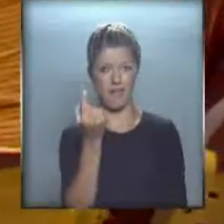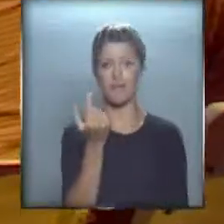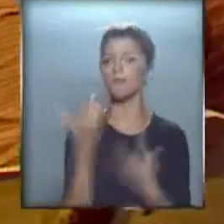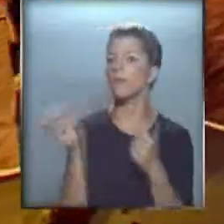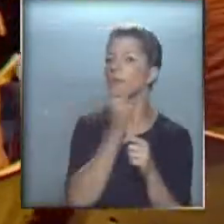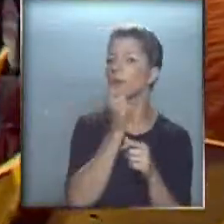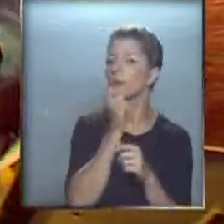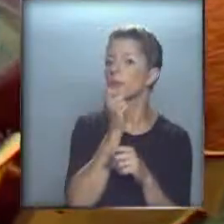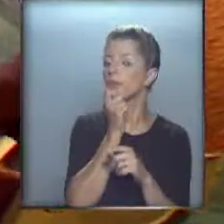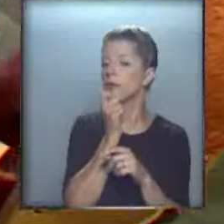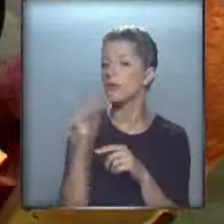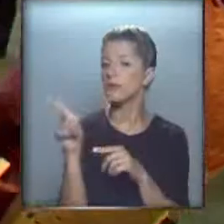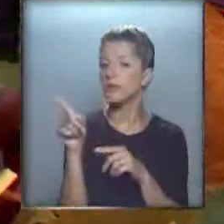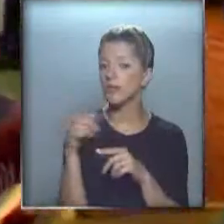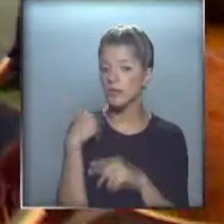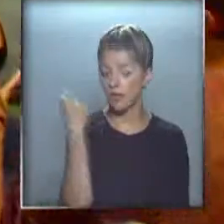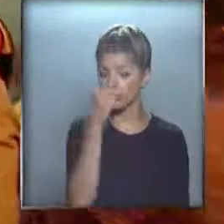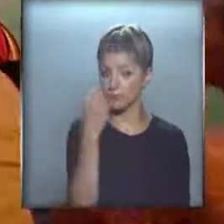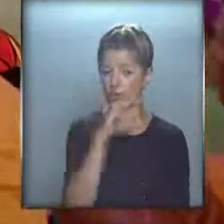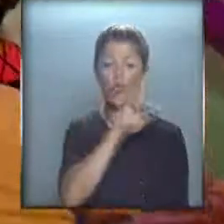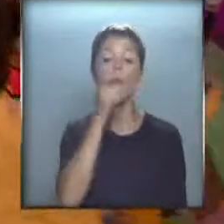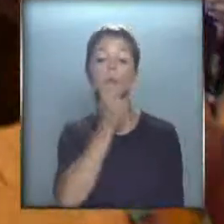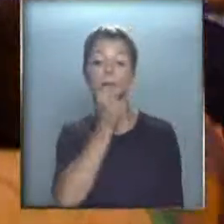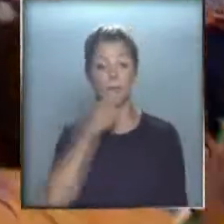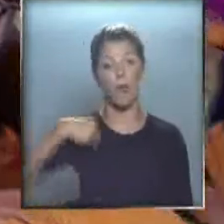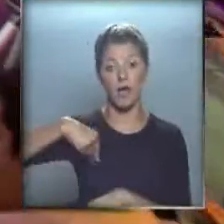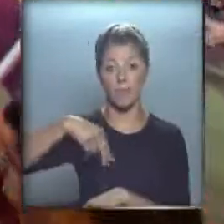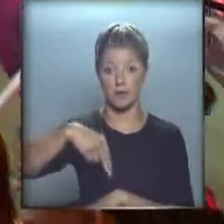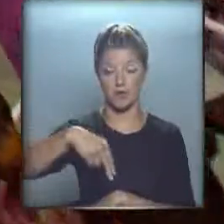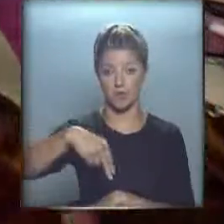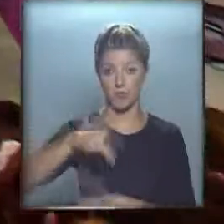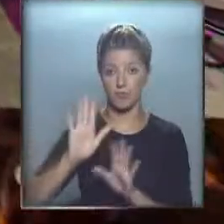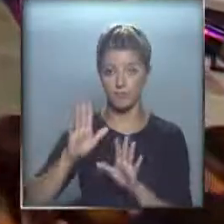eso? Sí. Sí, ¿no? No, pero uno va caminando y...